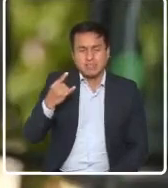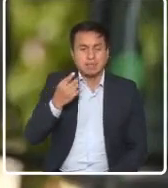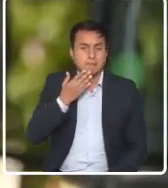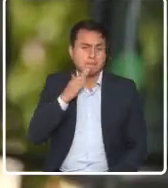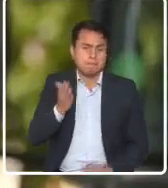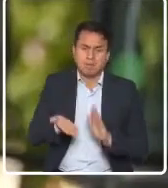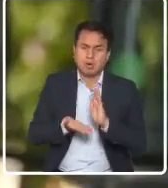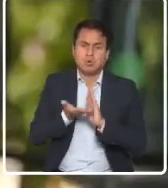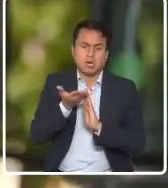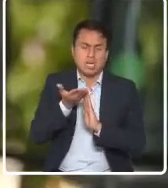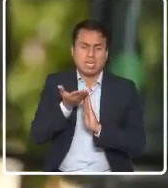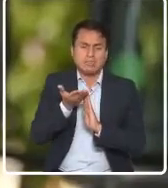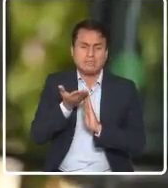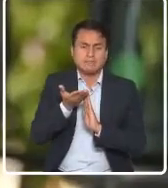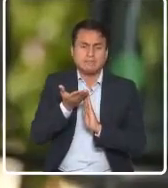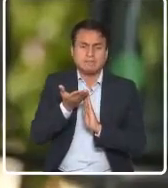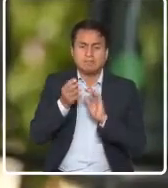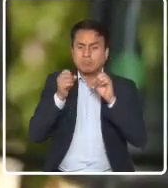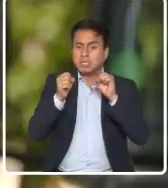mejorar